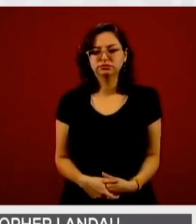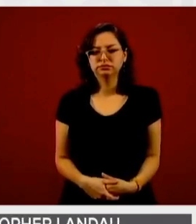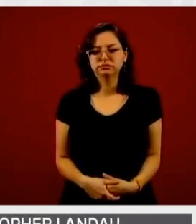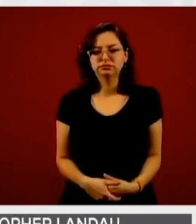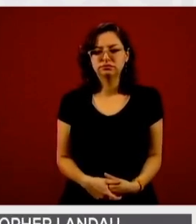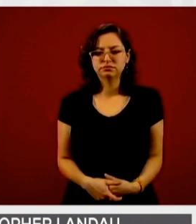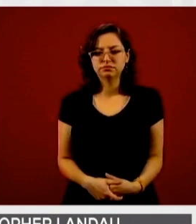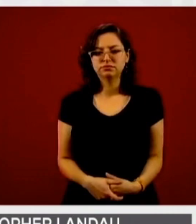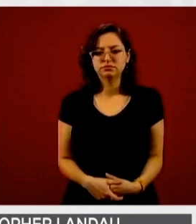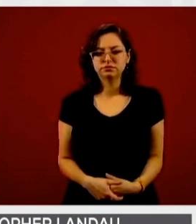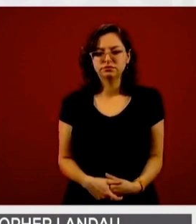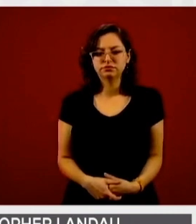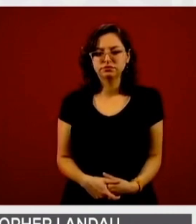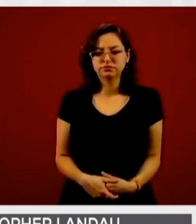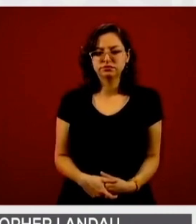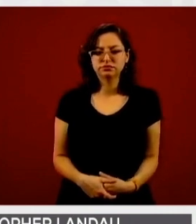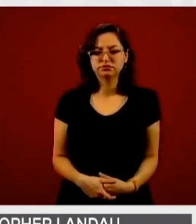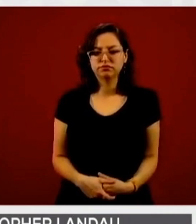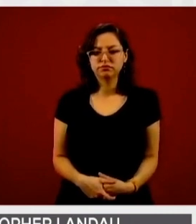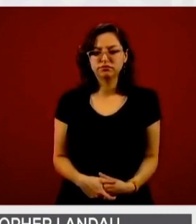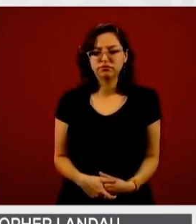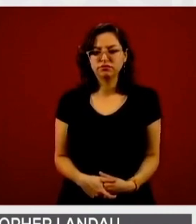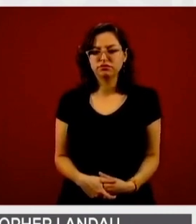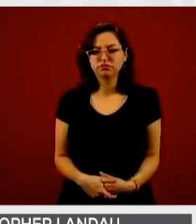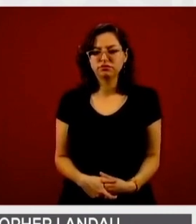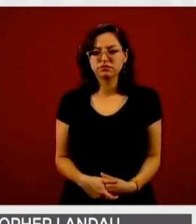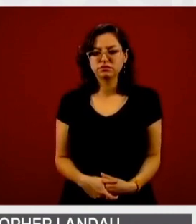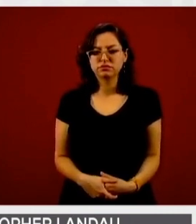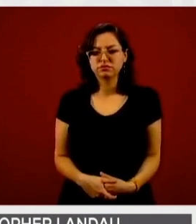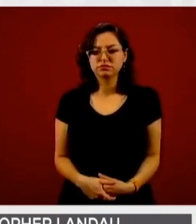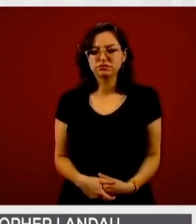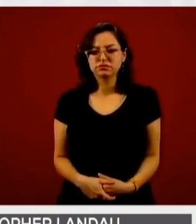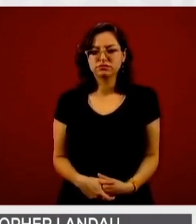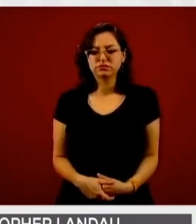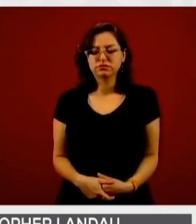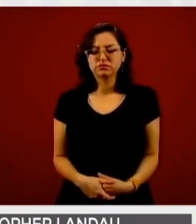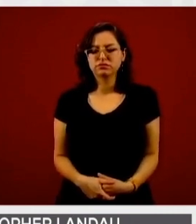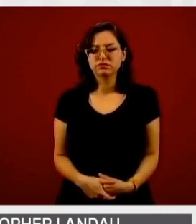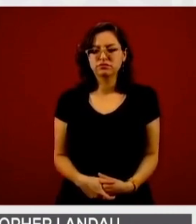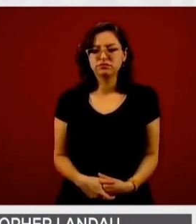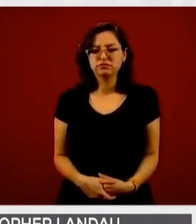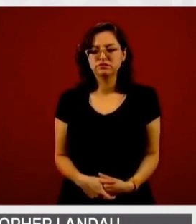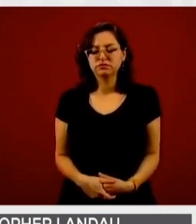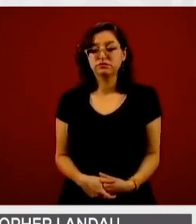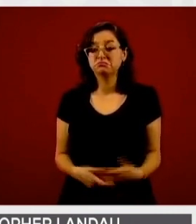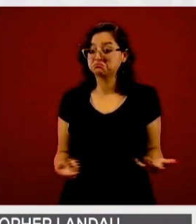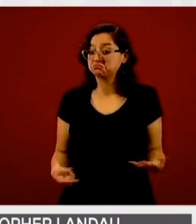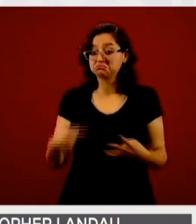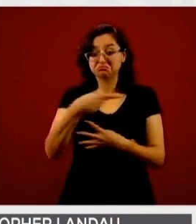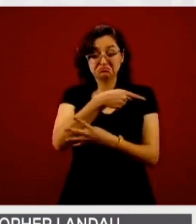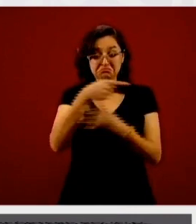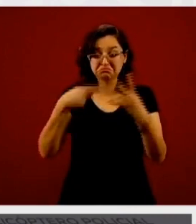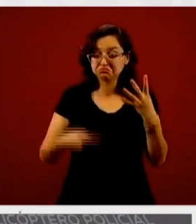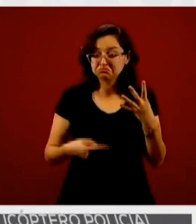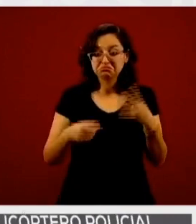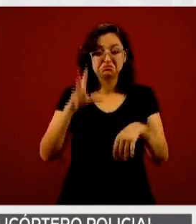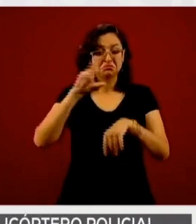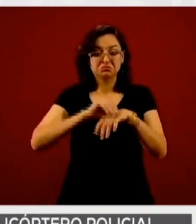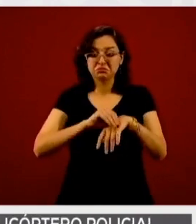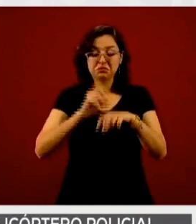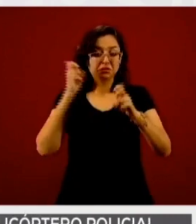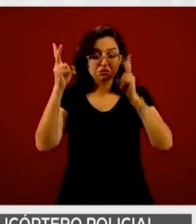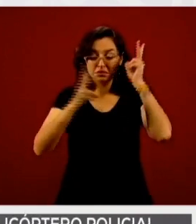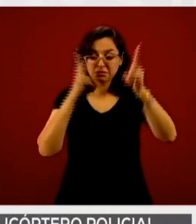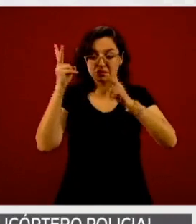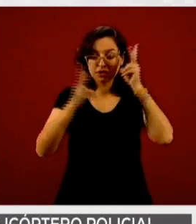Morelos, y Gasolineras Faz de Occidente, Tlajomulco de Zúñiga, Jalisco. Y que se negaron a la verificación